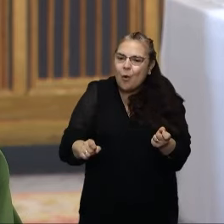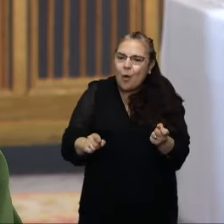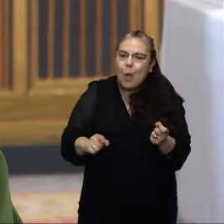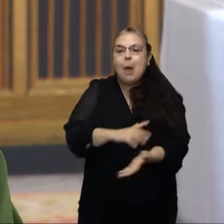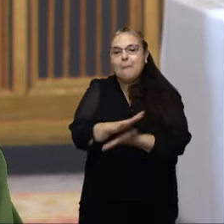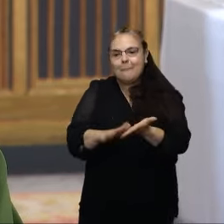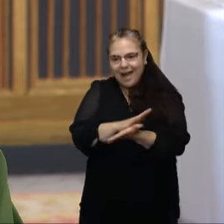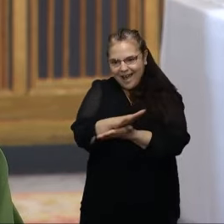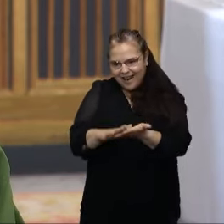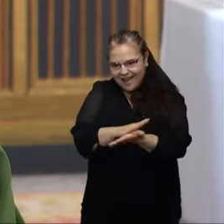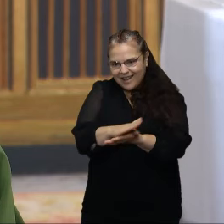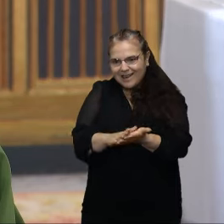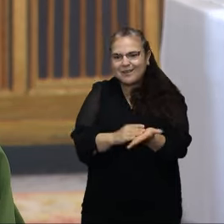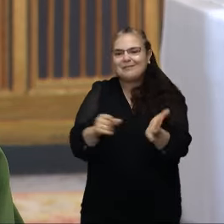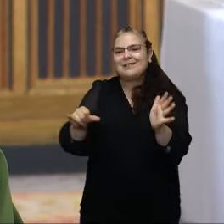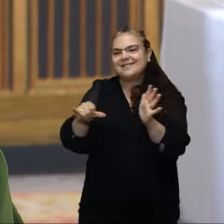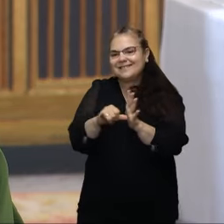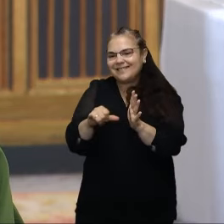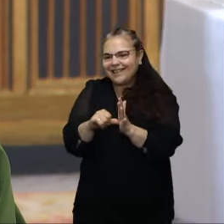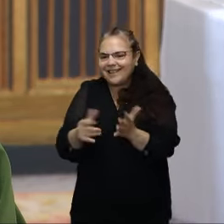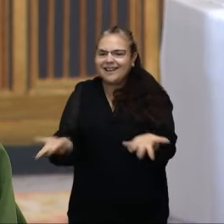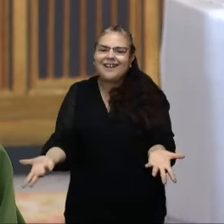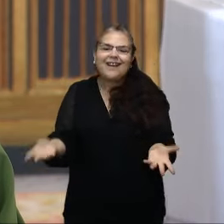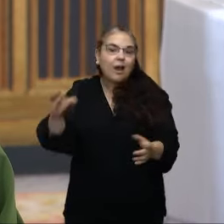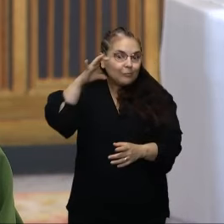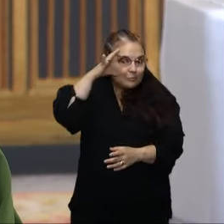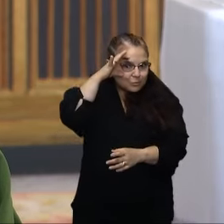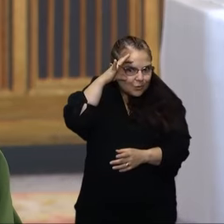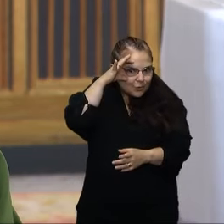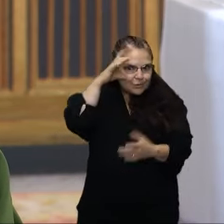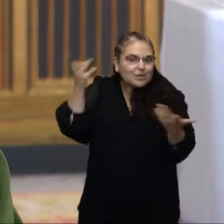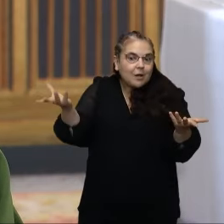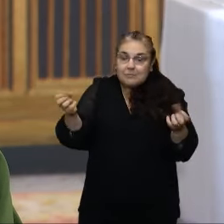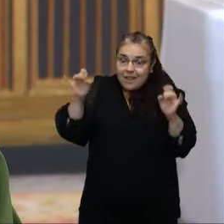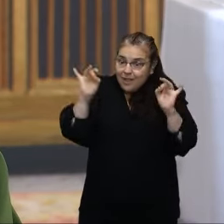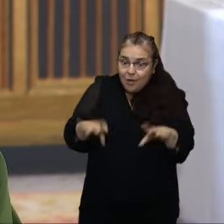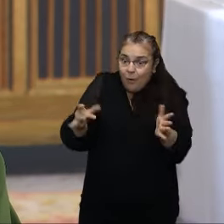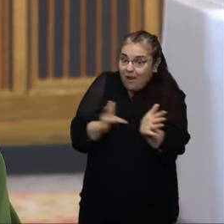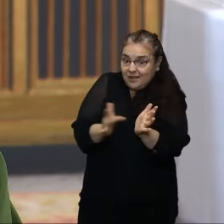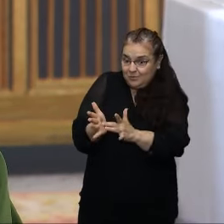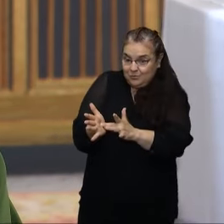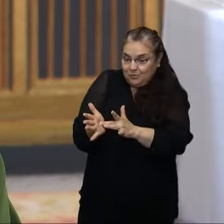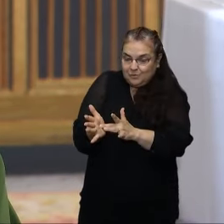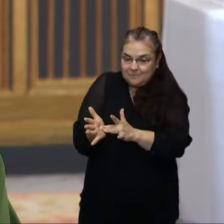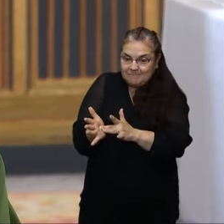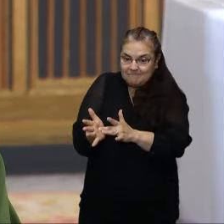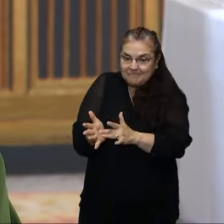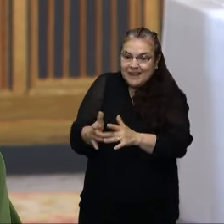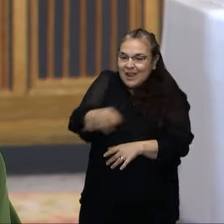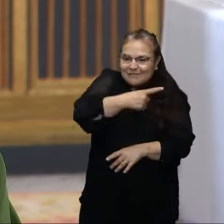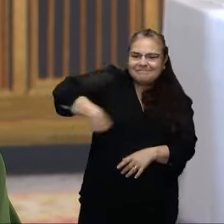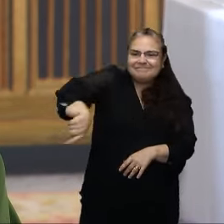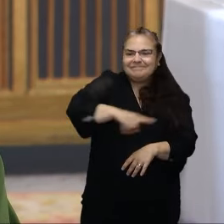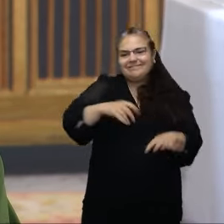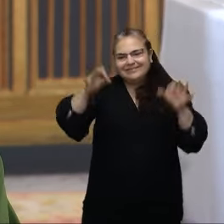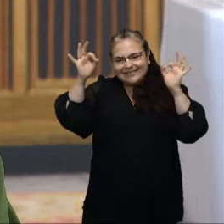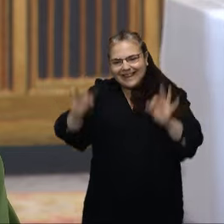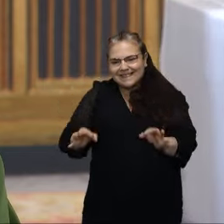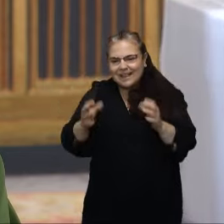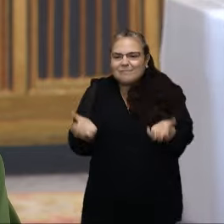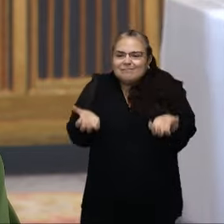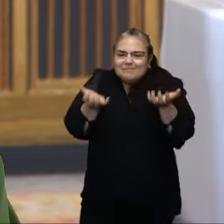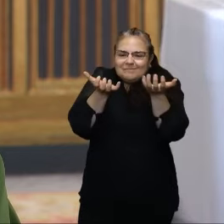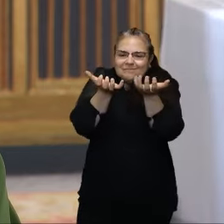gestos, con nuestra cercanía, con nuestras escuchas, como lo hizo Jesús. Así seremos esos